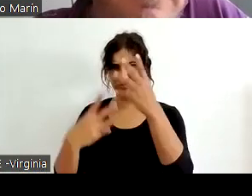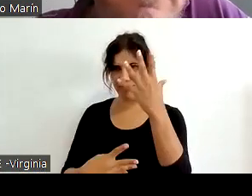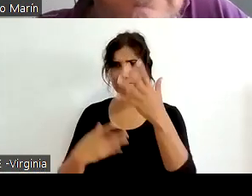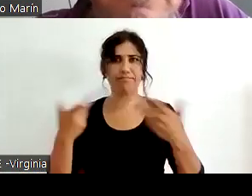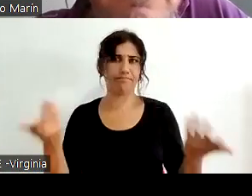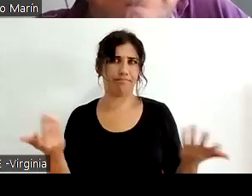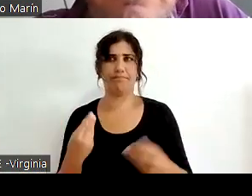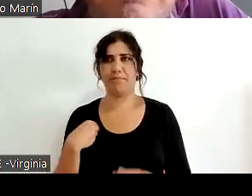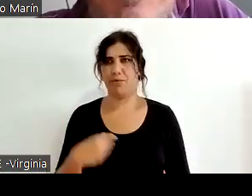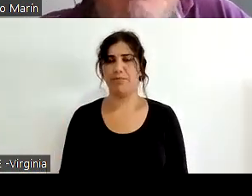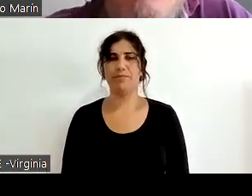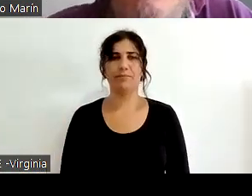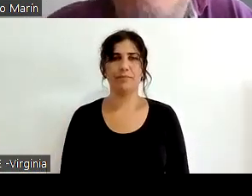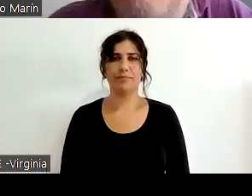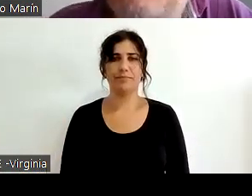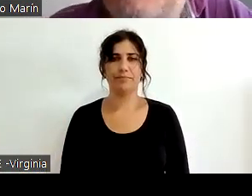fin,